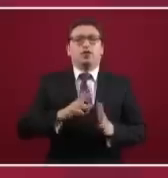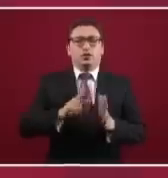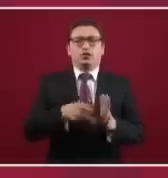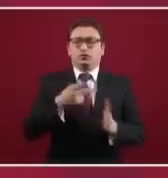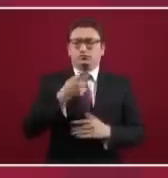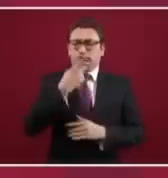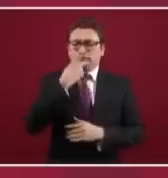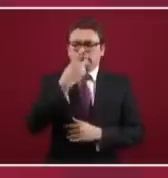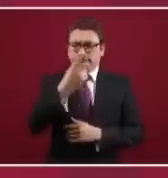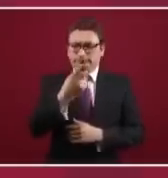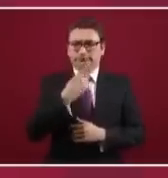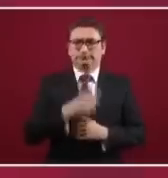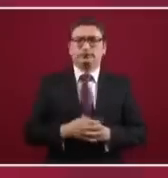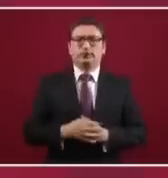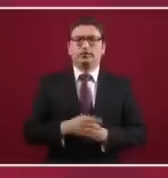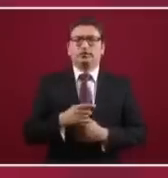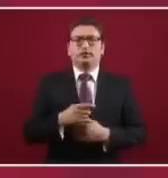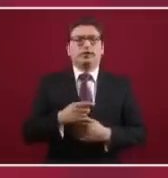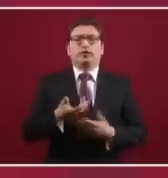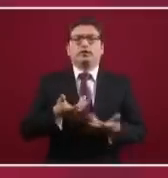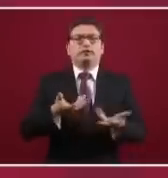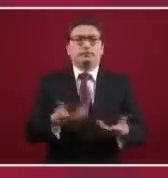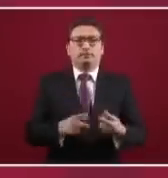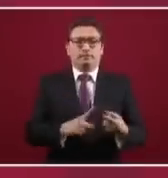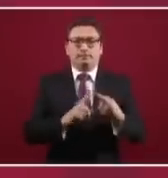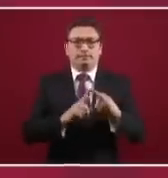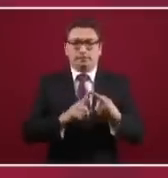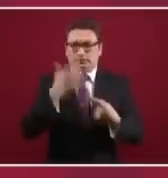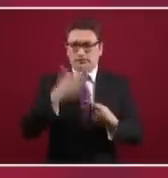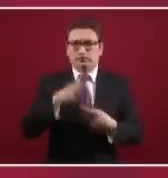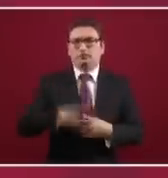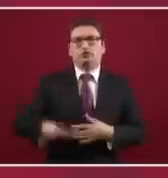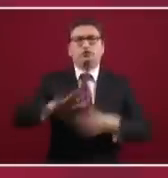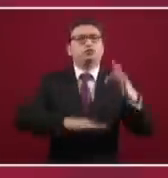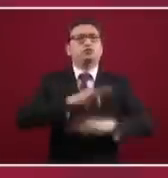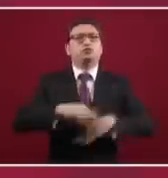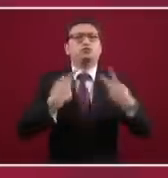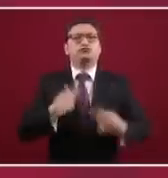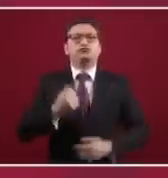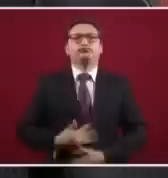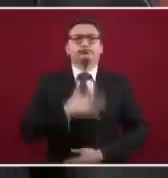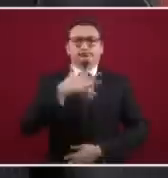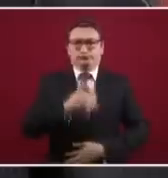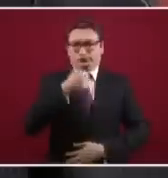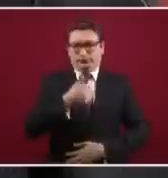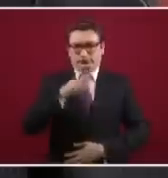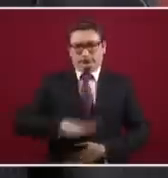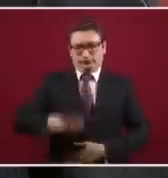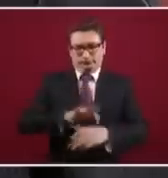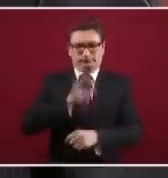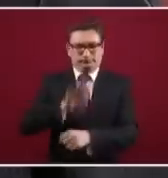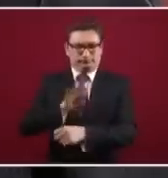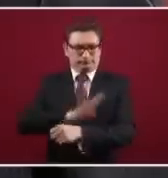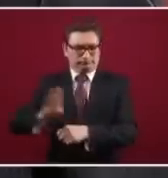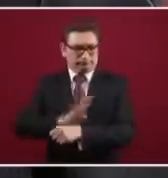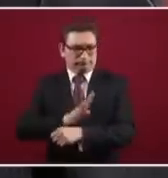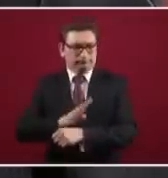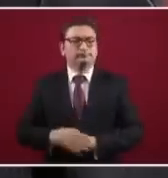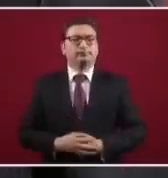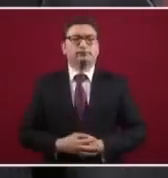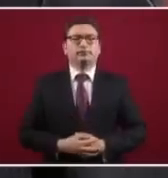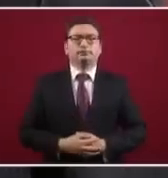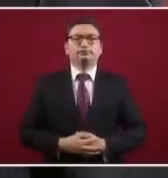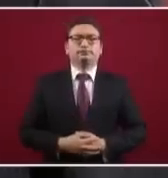consiste primero en garantizar el bienestar de la población.